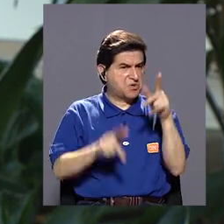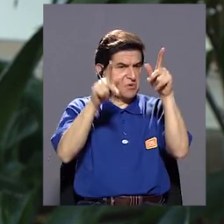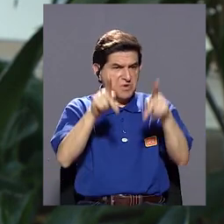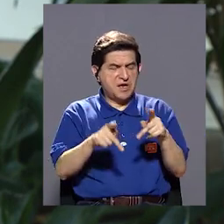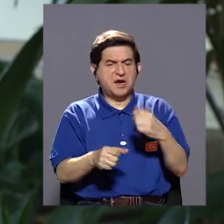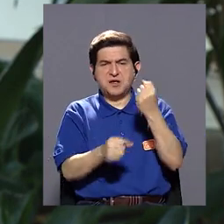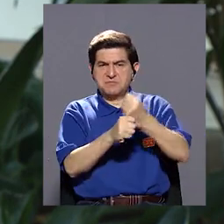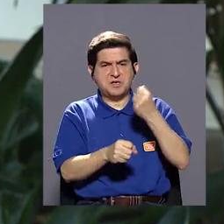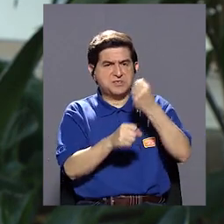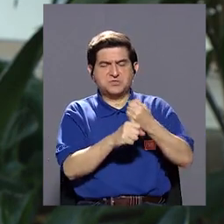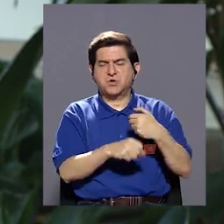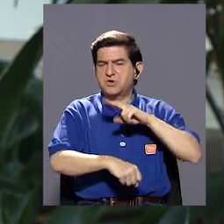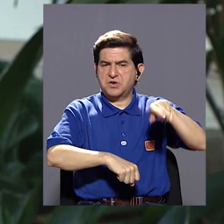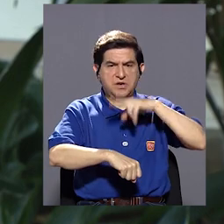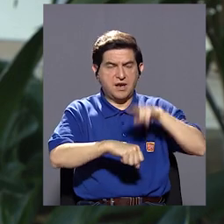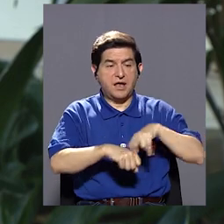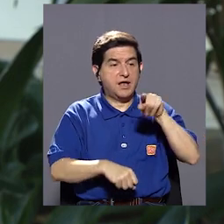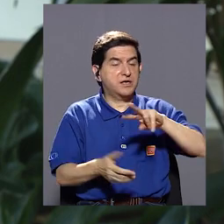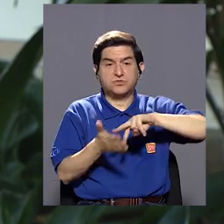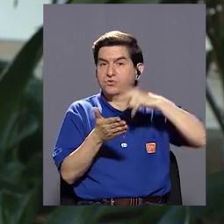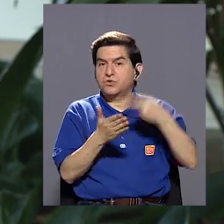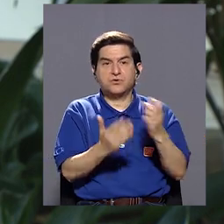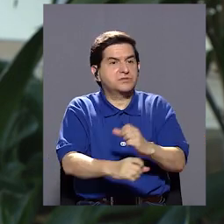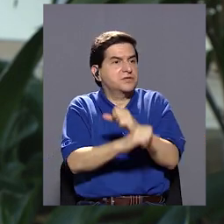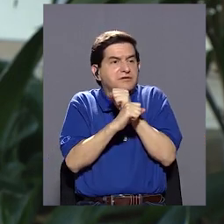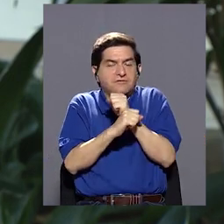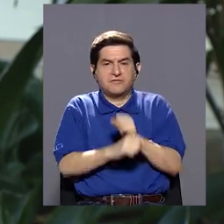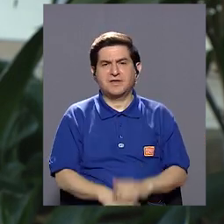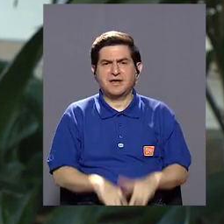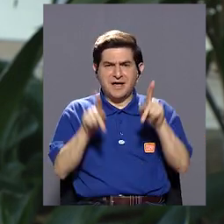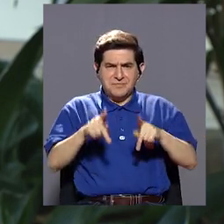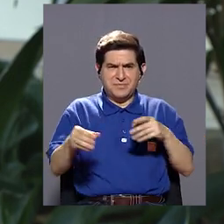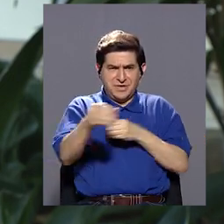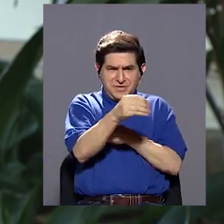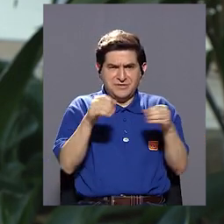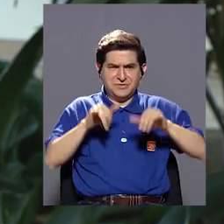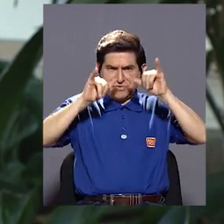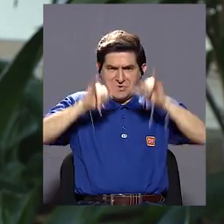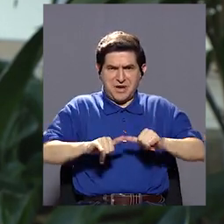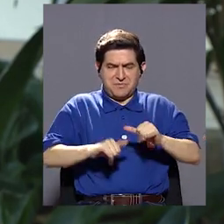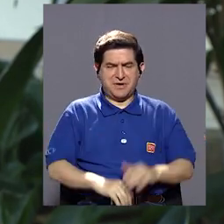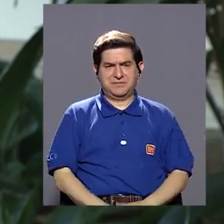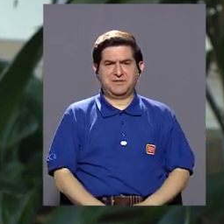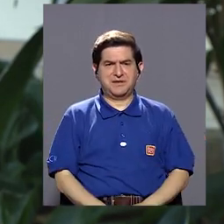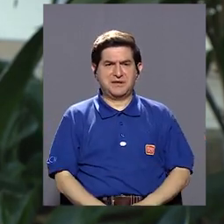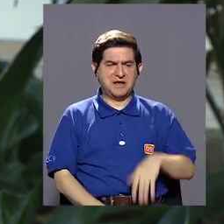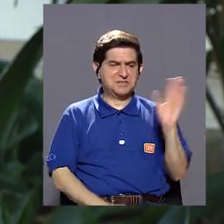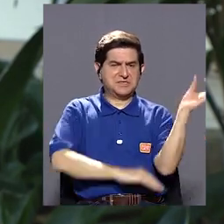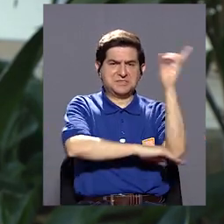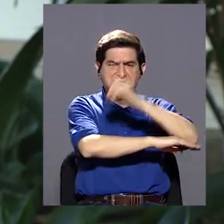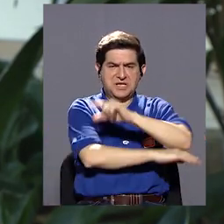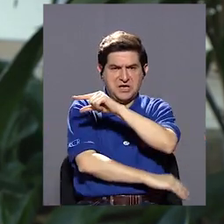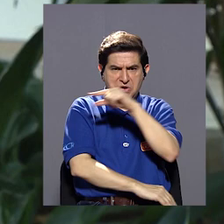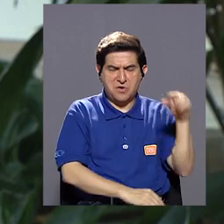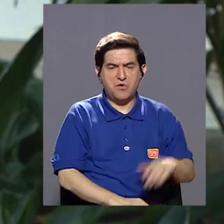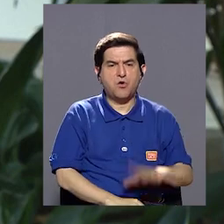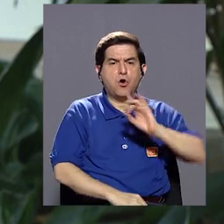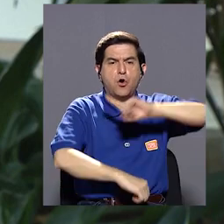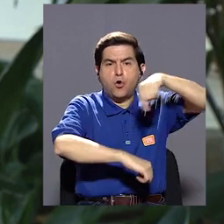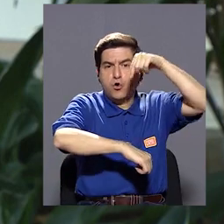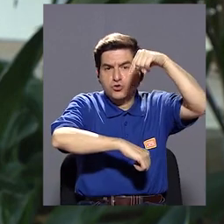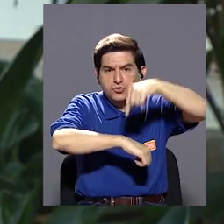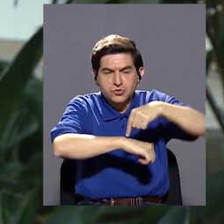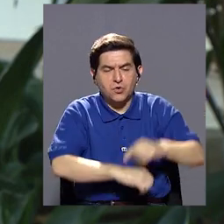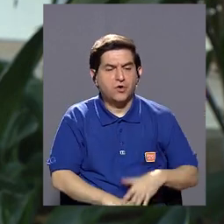persona constantemente por ahí, que tampoco es garantía de tener a alguien en una oficina los 5 días de la semana, las